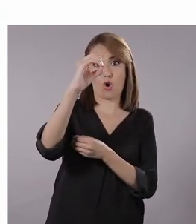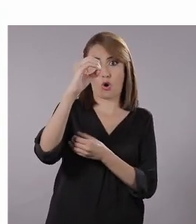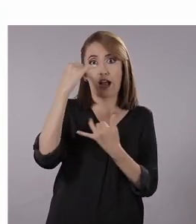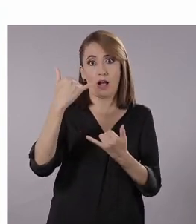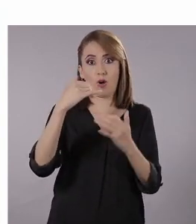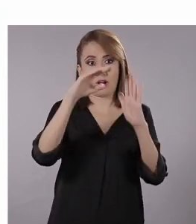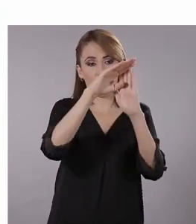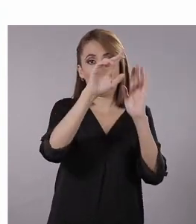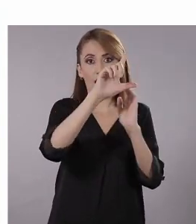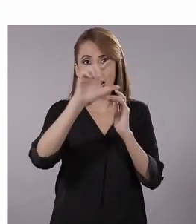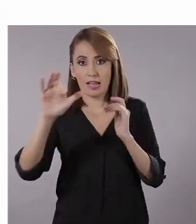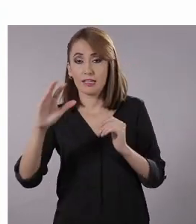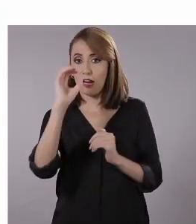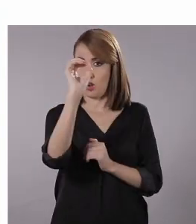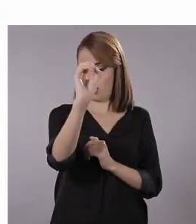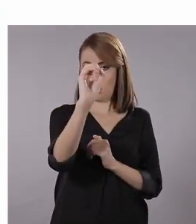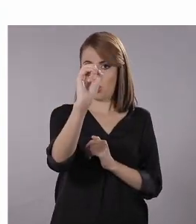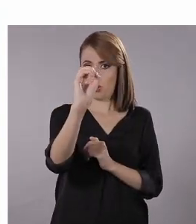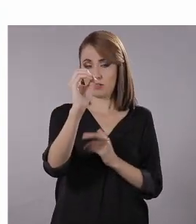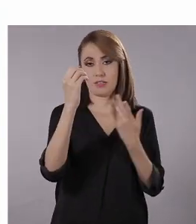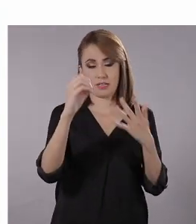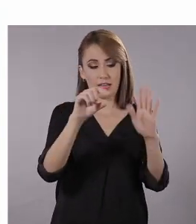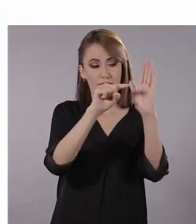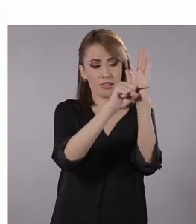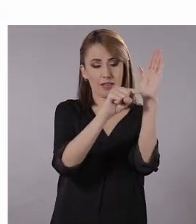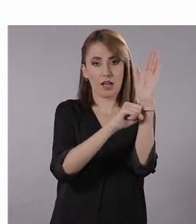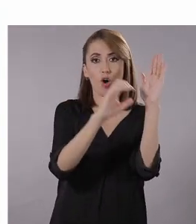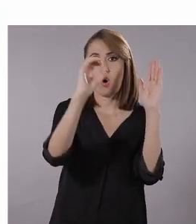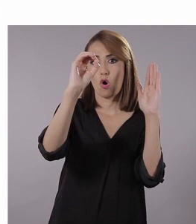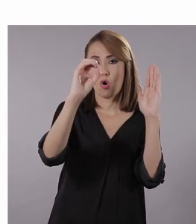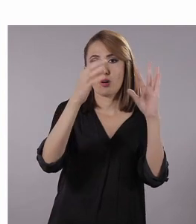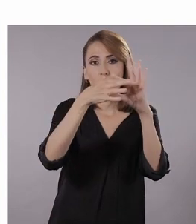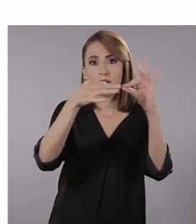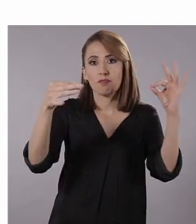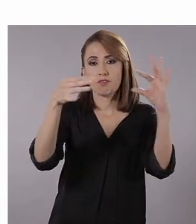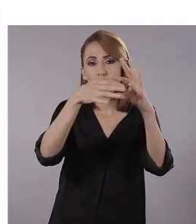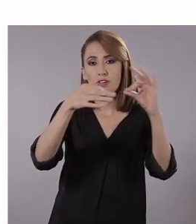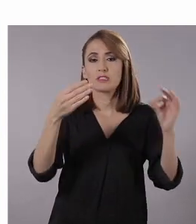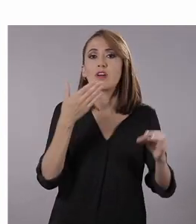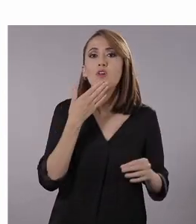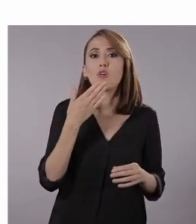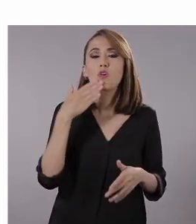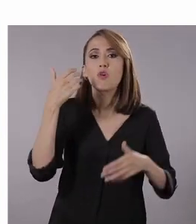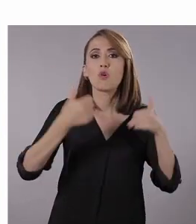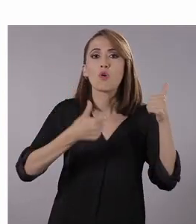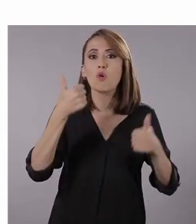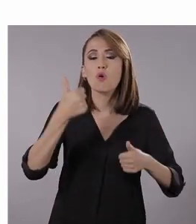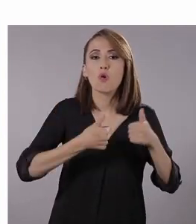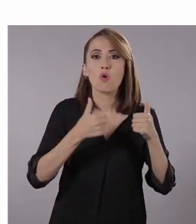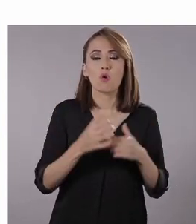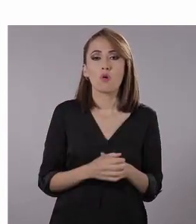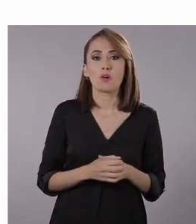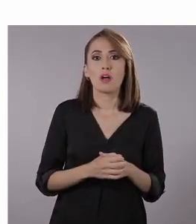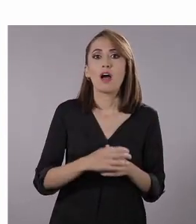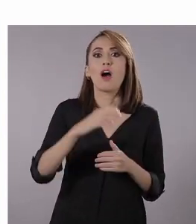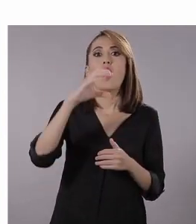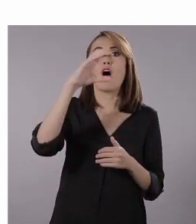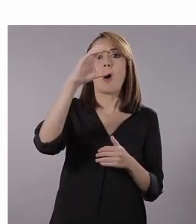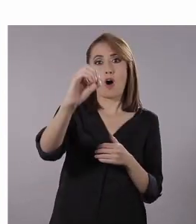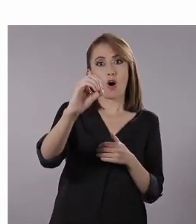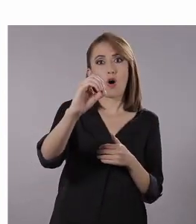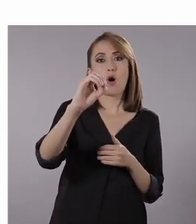utilizar con la letra O? Amarse es usar correctamente todas las medidas de higiene.